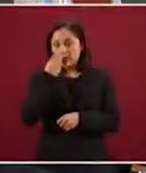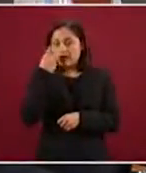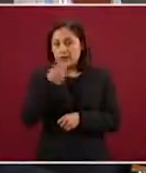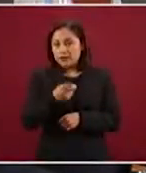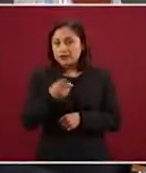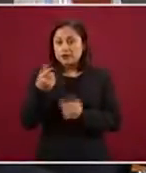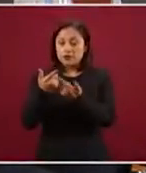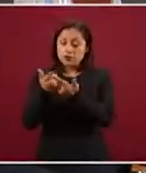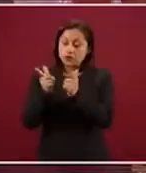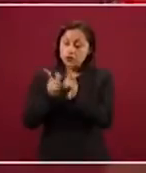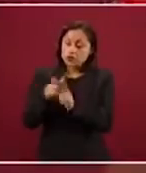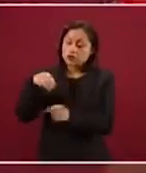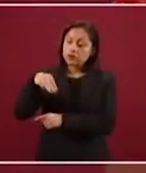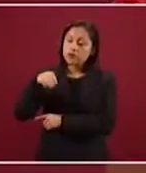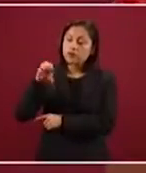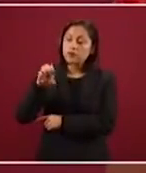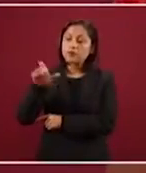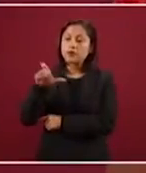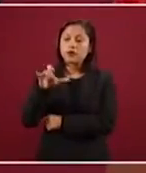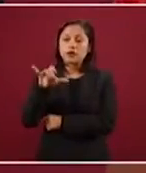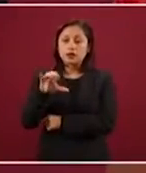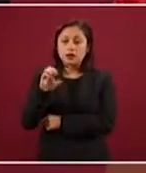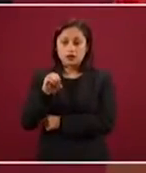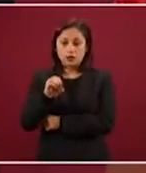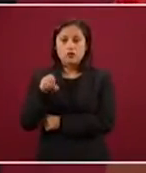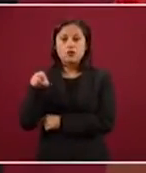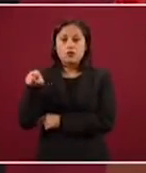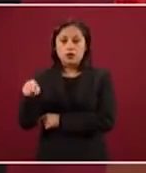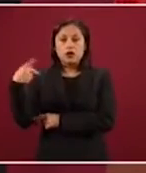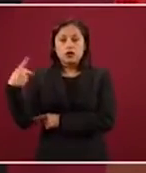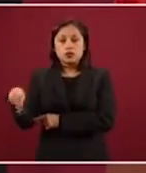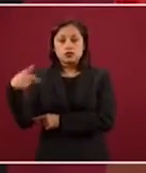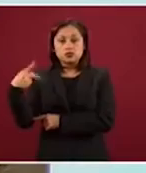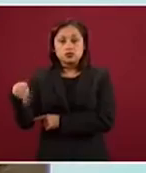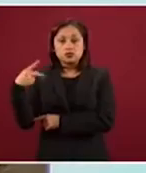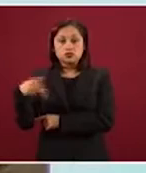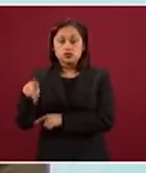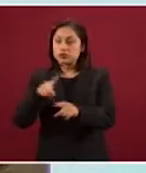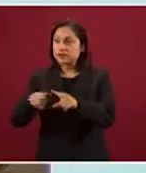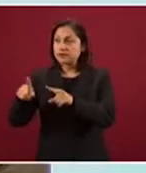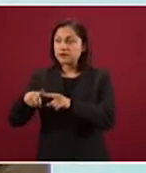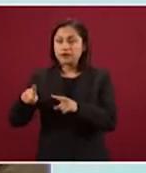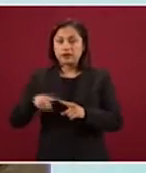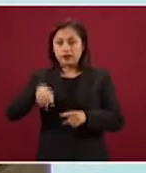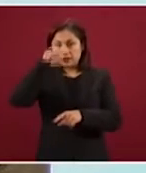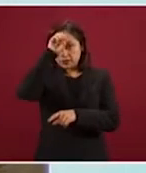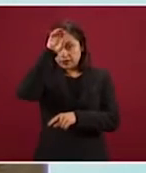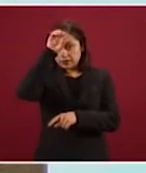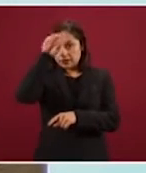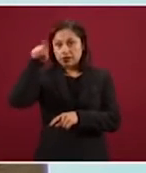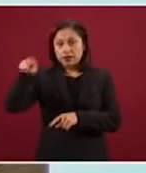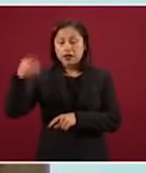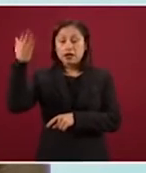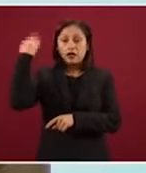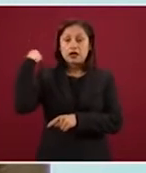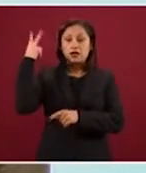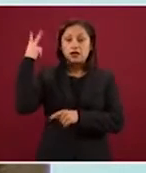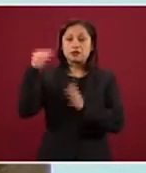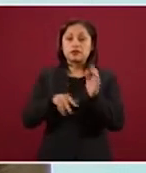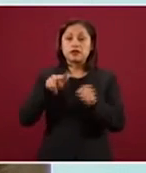Grupo México, en todas sus minas, obtuvo en 2018 una ganancia